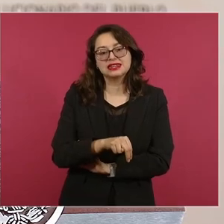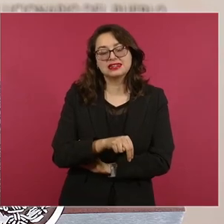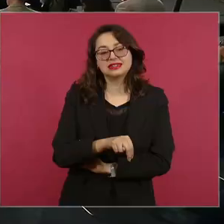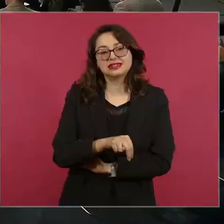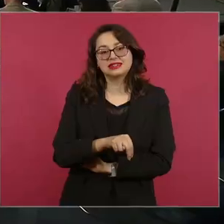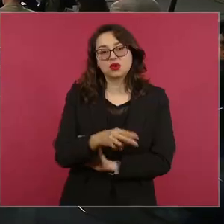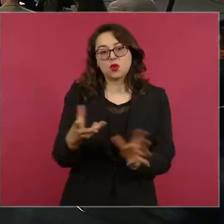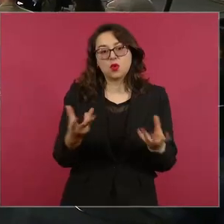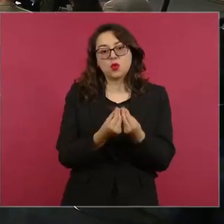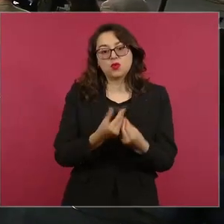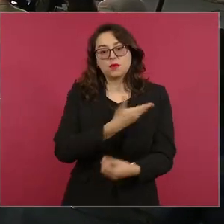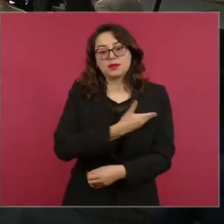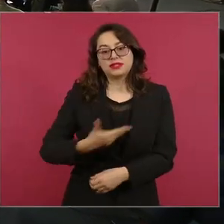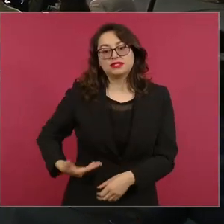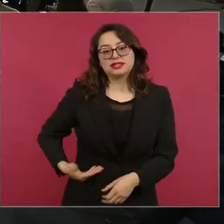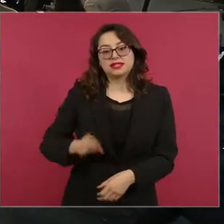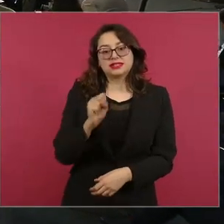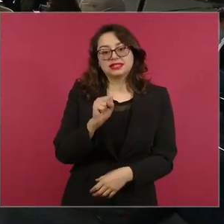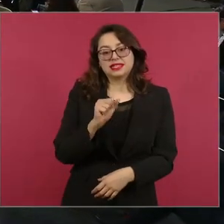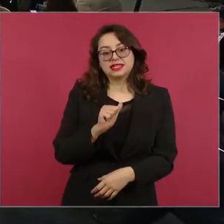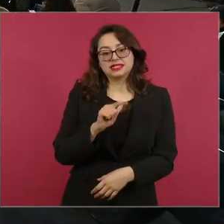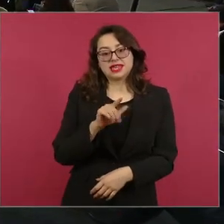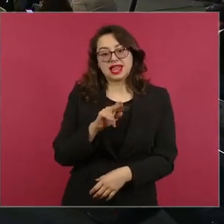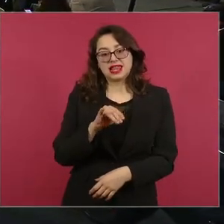Cuando Salinas,